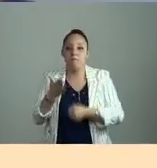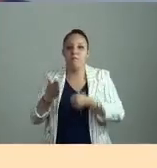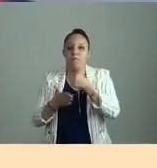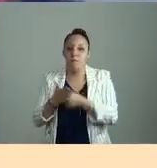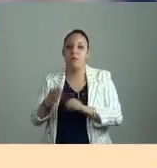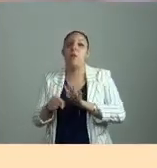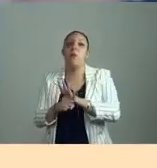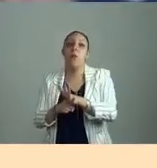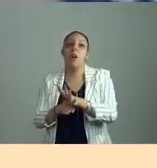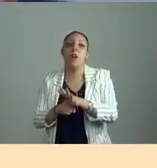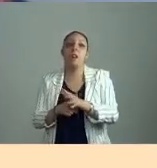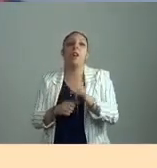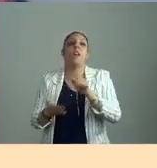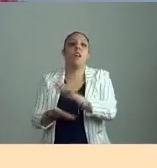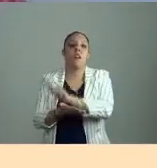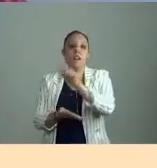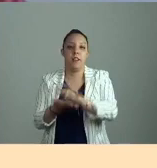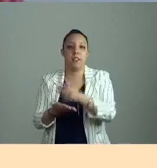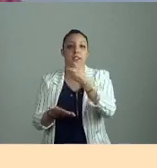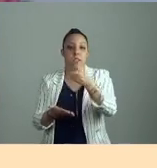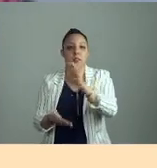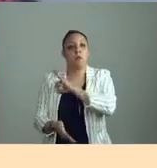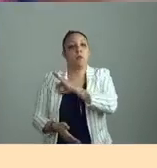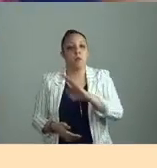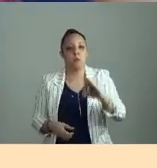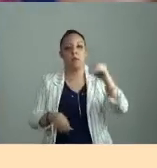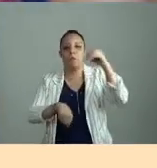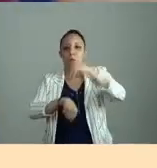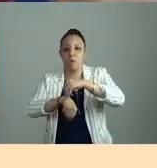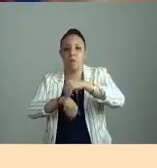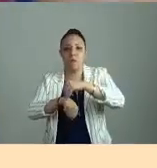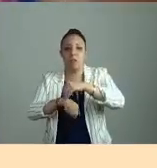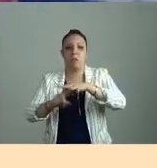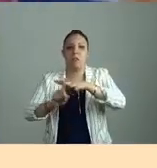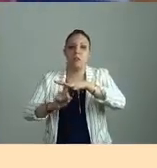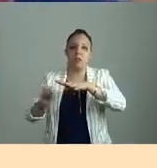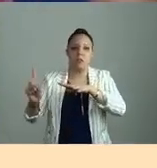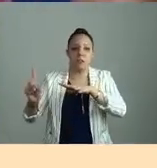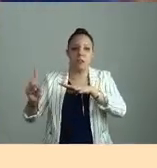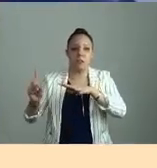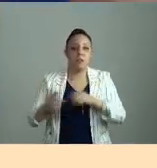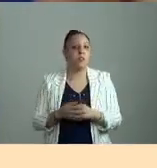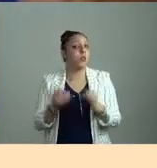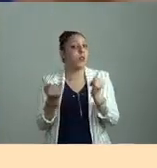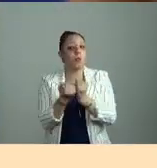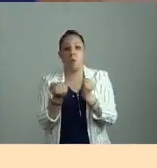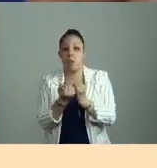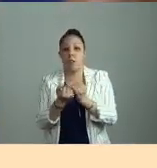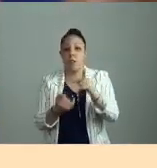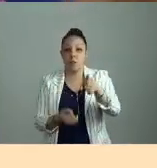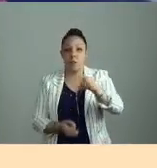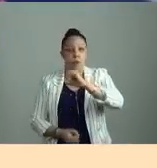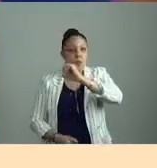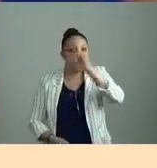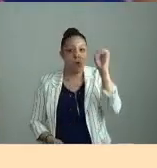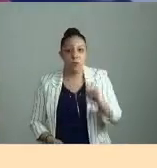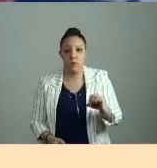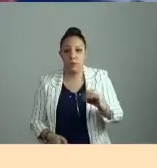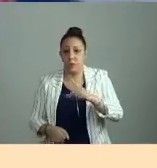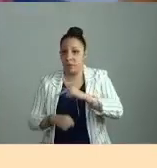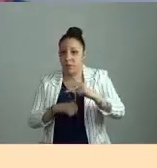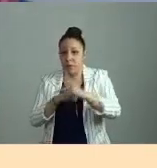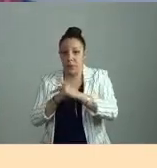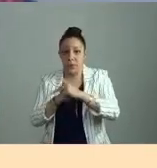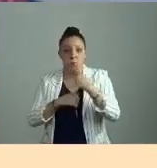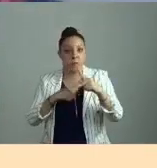gente no va a morir mediterráneas y de obligar a los estados en europa para comunicarlo piel o